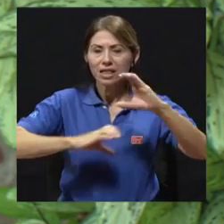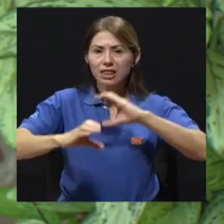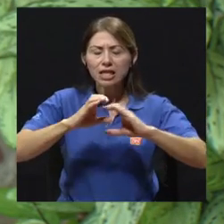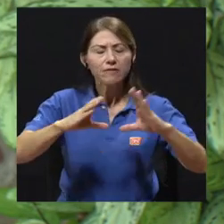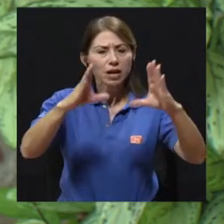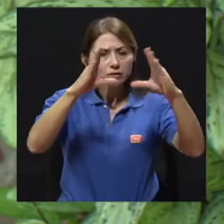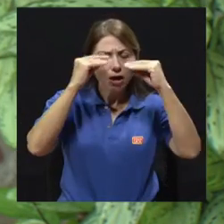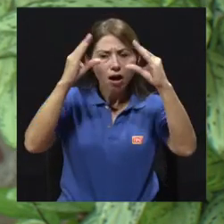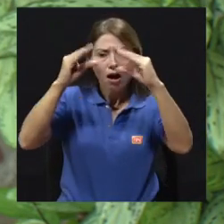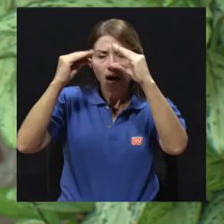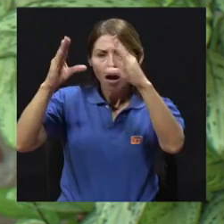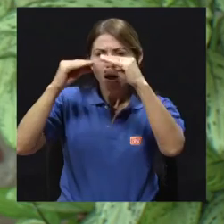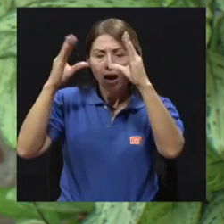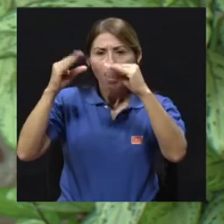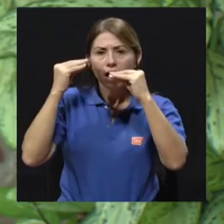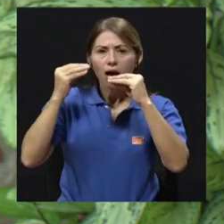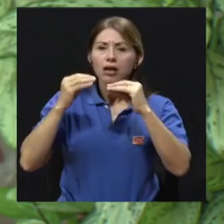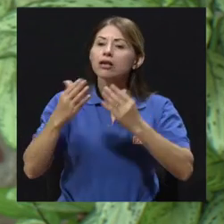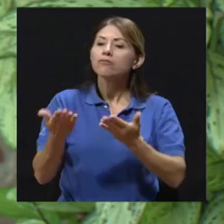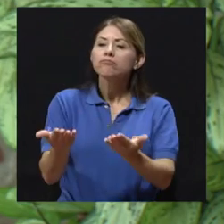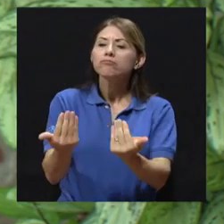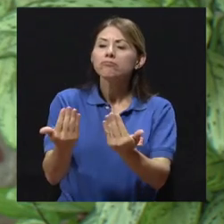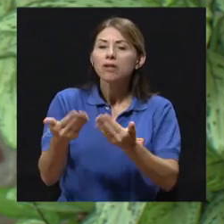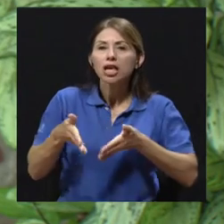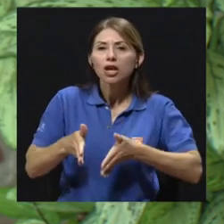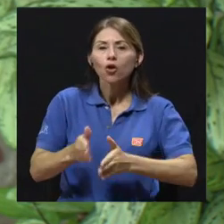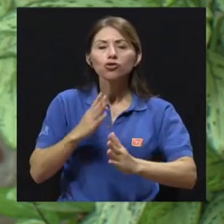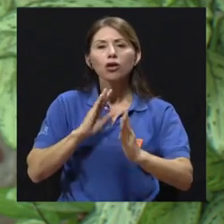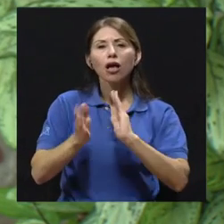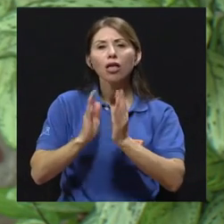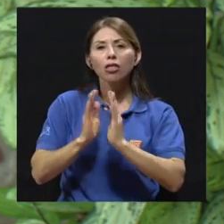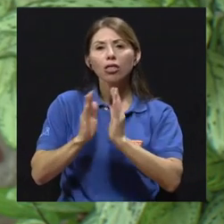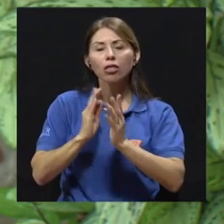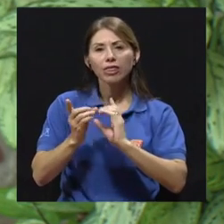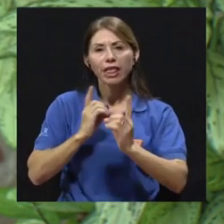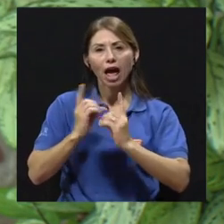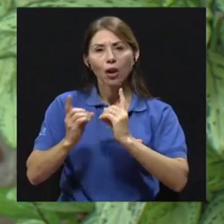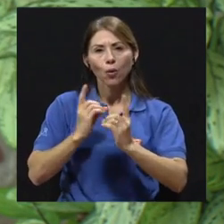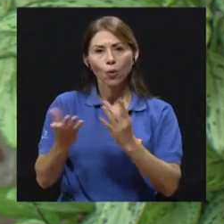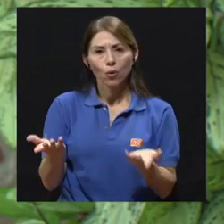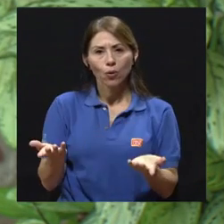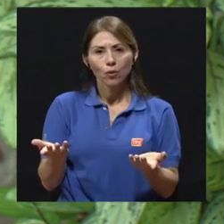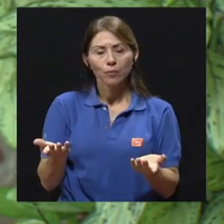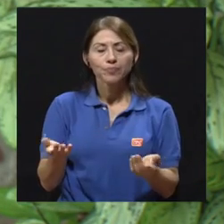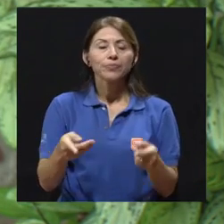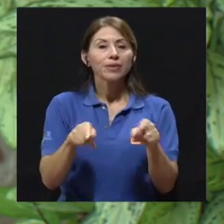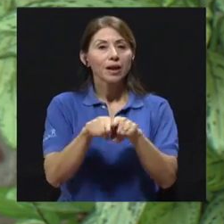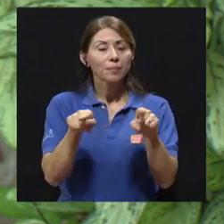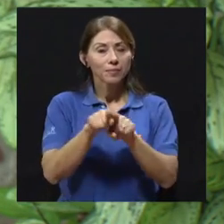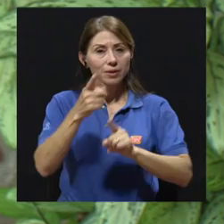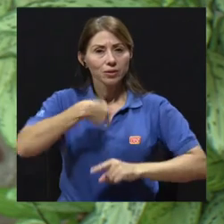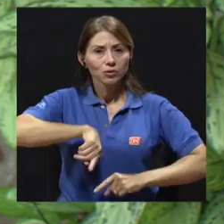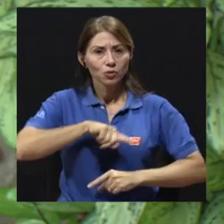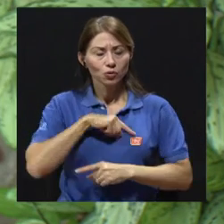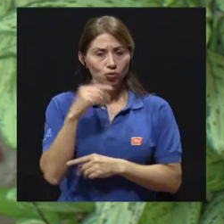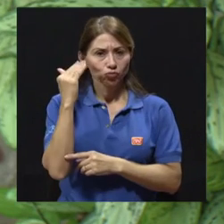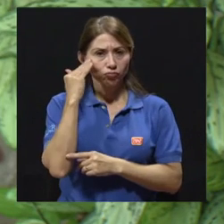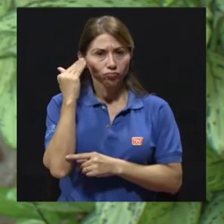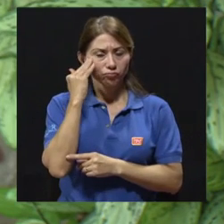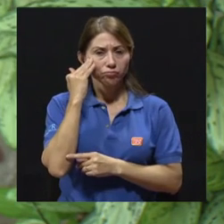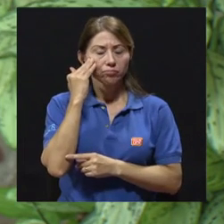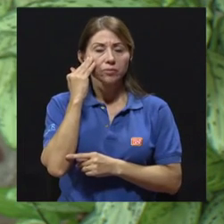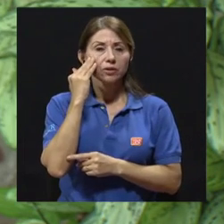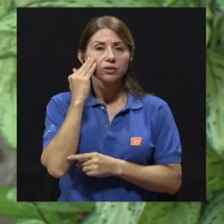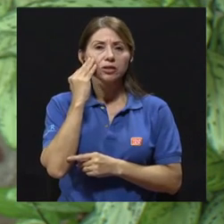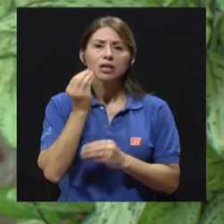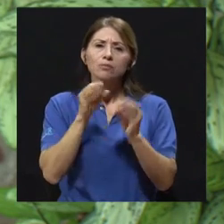en la medida de lo posible y establecer ese diálogo con los hijos. Otra de las cosas que estamos muy conscientes